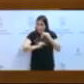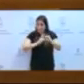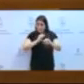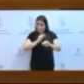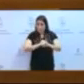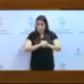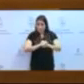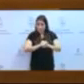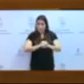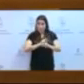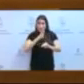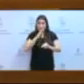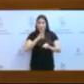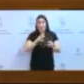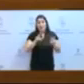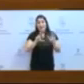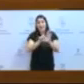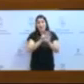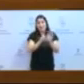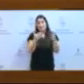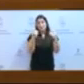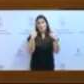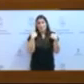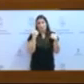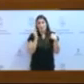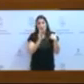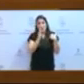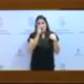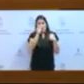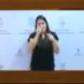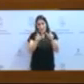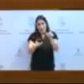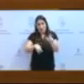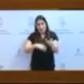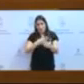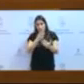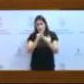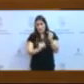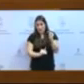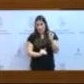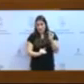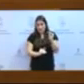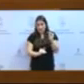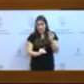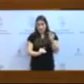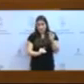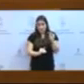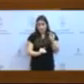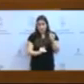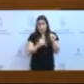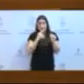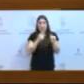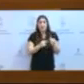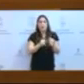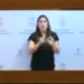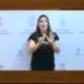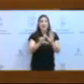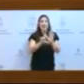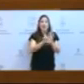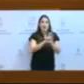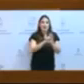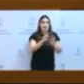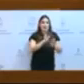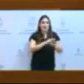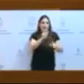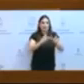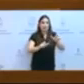de motivos de la Ley de Responsabilidad Penal del Menor. El régimen de mayores, el régimen sancionador penal